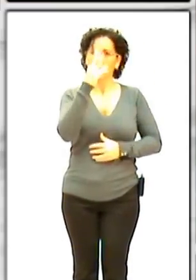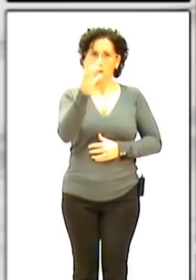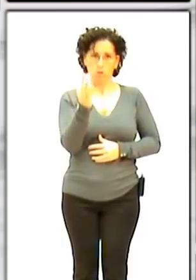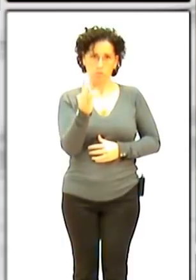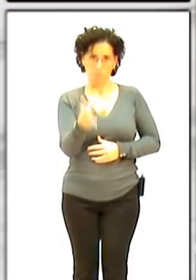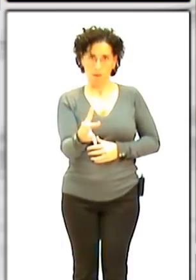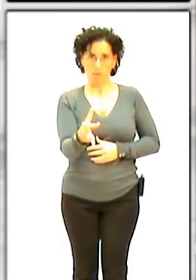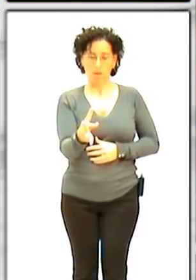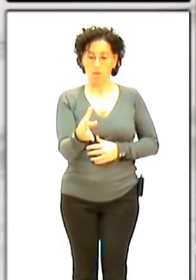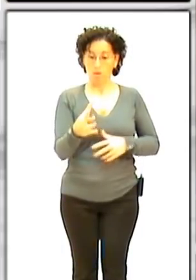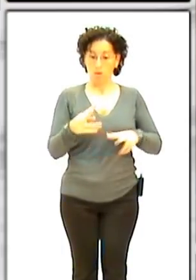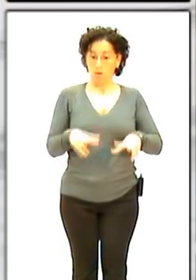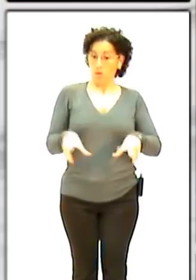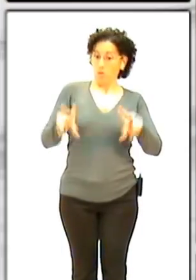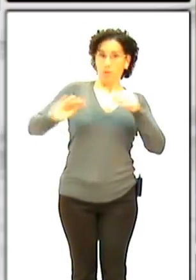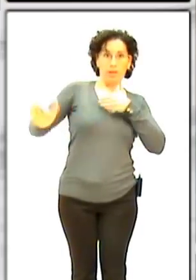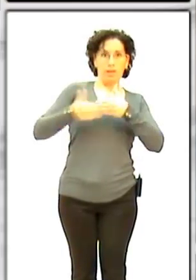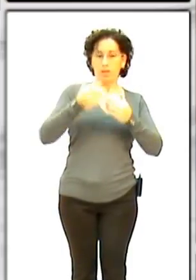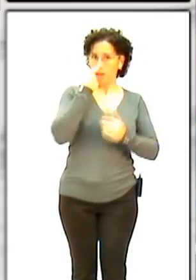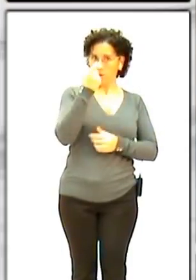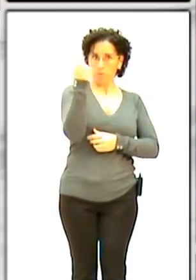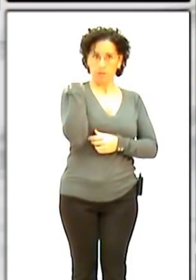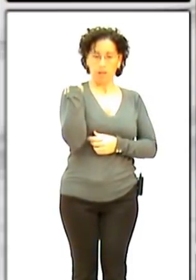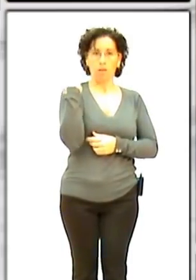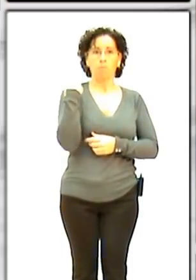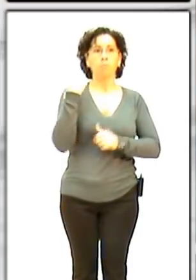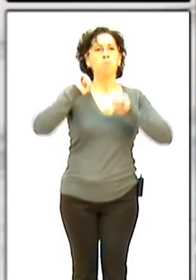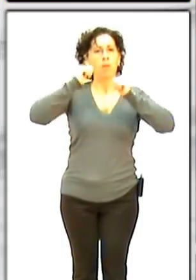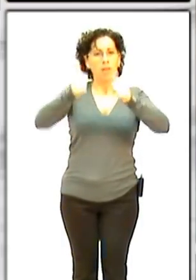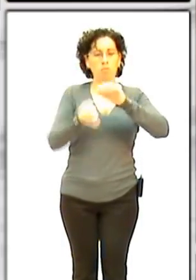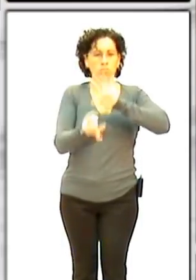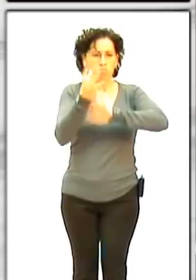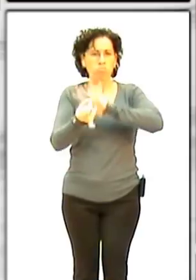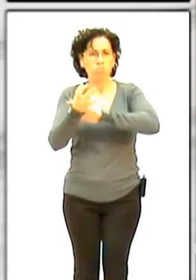terminó el año pasado. Iniciamos un montón de líneas de